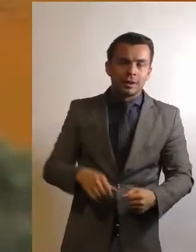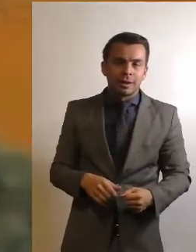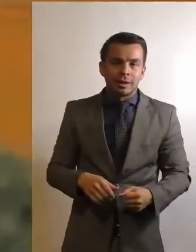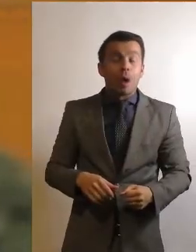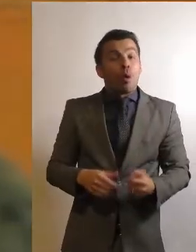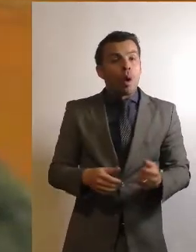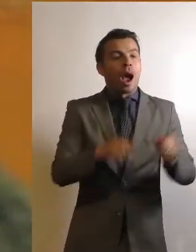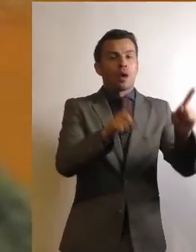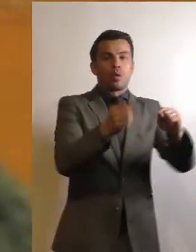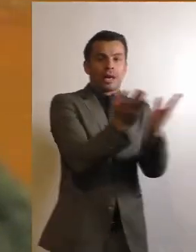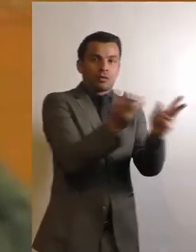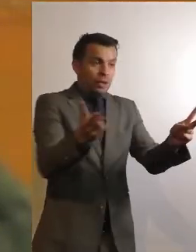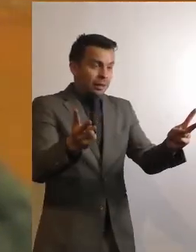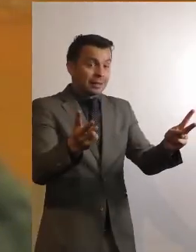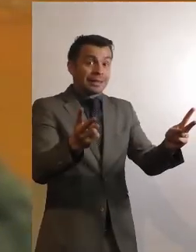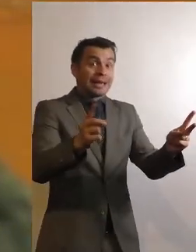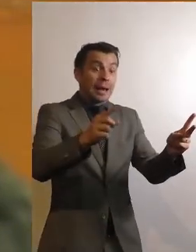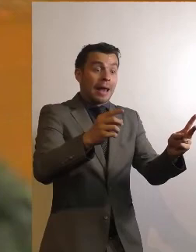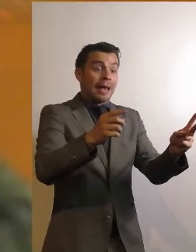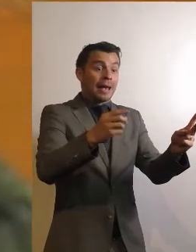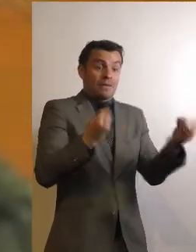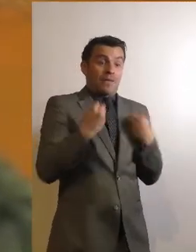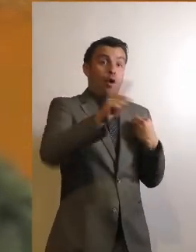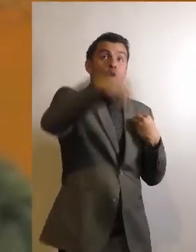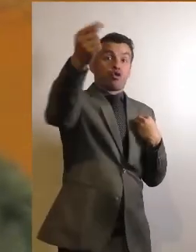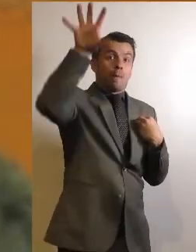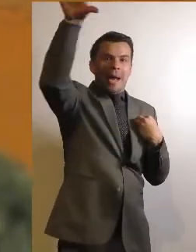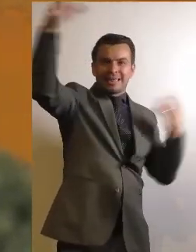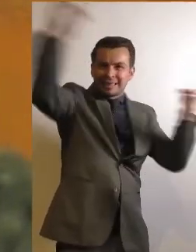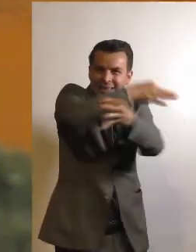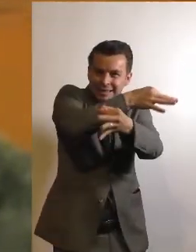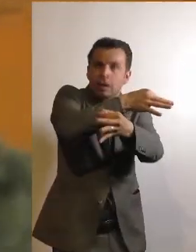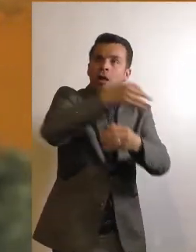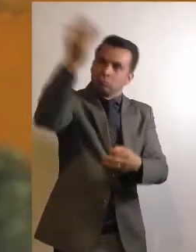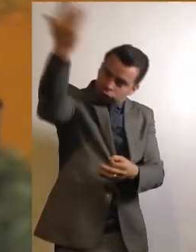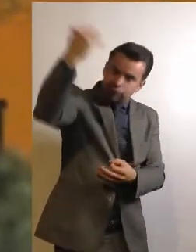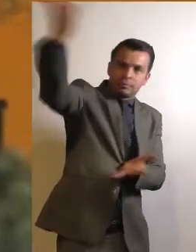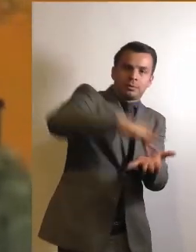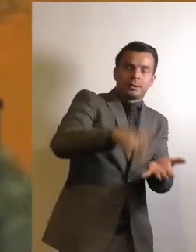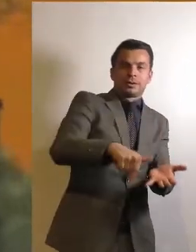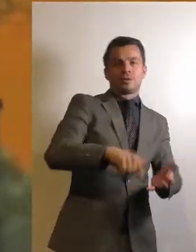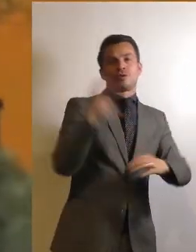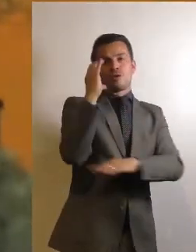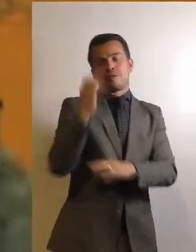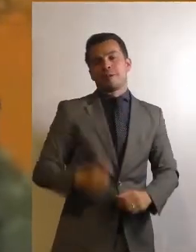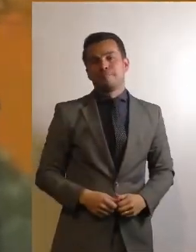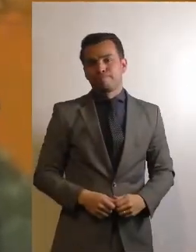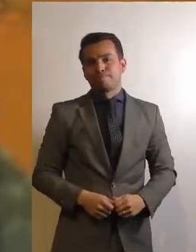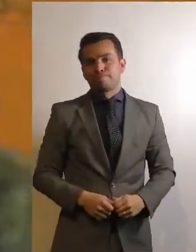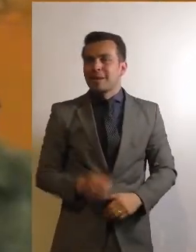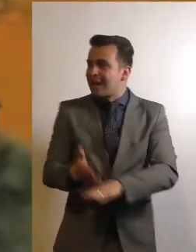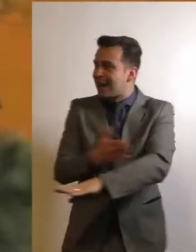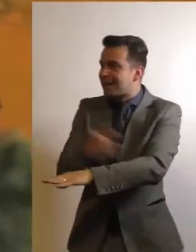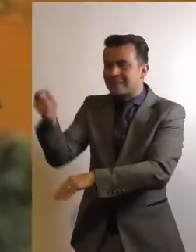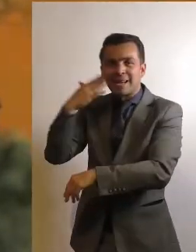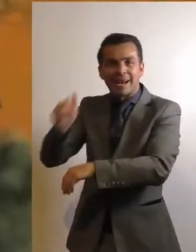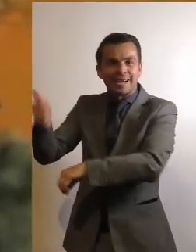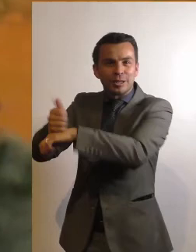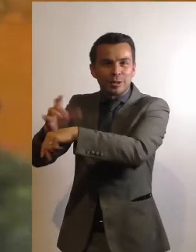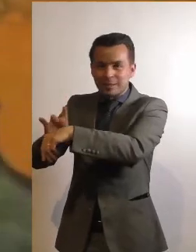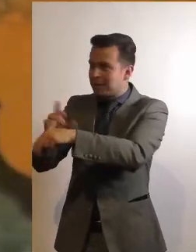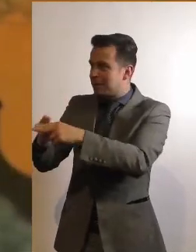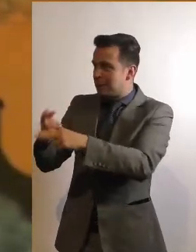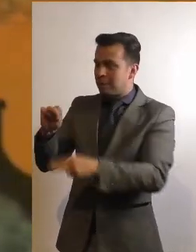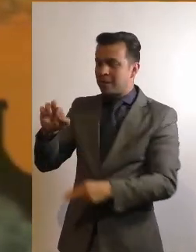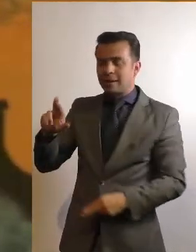pudieran retornar con nosotros. Aprovechamos esto para tener la nueva estrategia, como lo mencionó la doctora María Clara, del intercambio